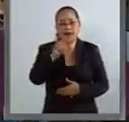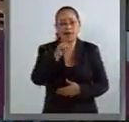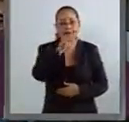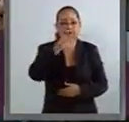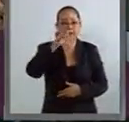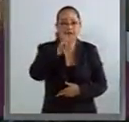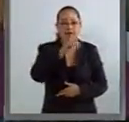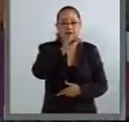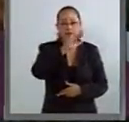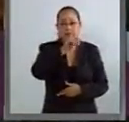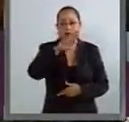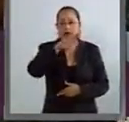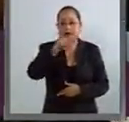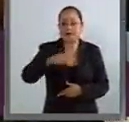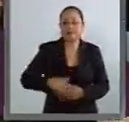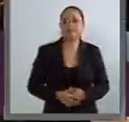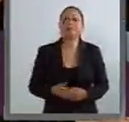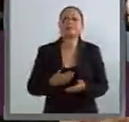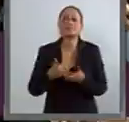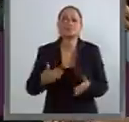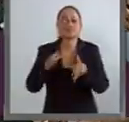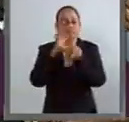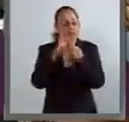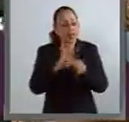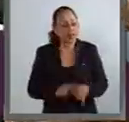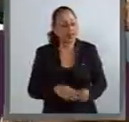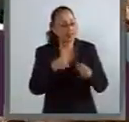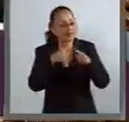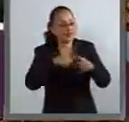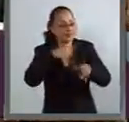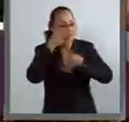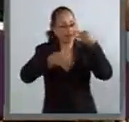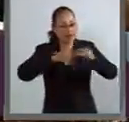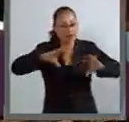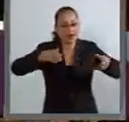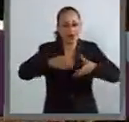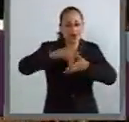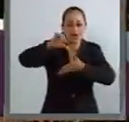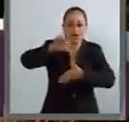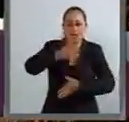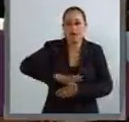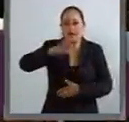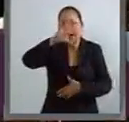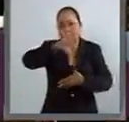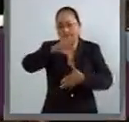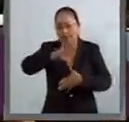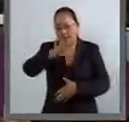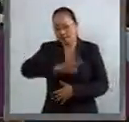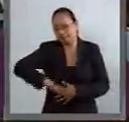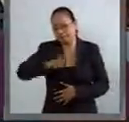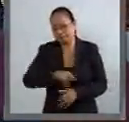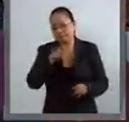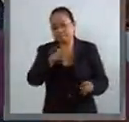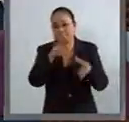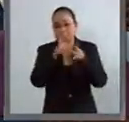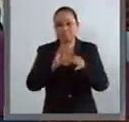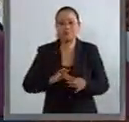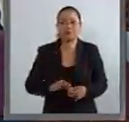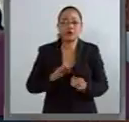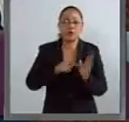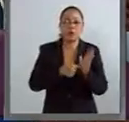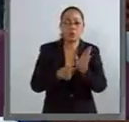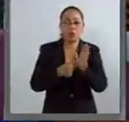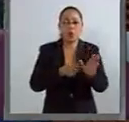esa semblanza que nos ha dado de los diferentes medios de comunicación de las asambleas en América, mostrándonos cuáles